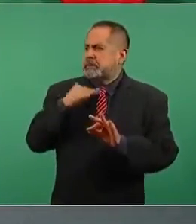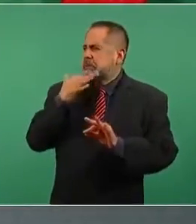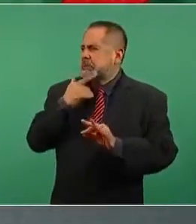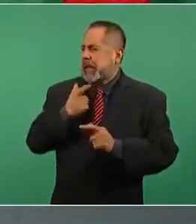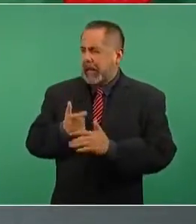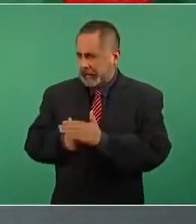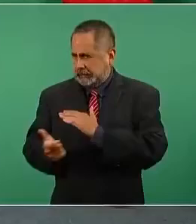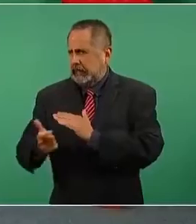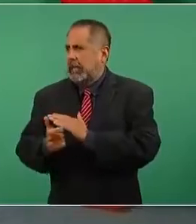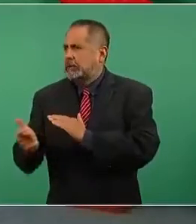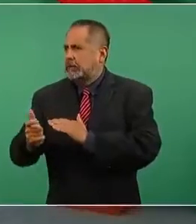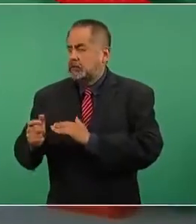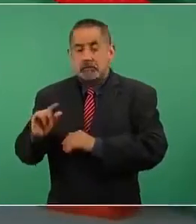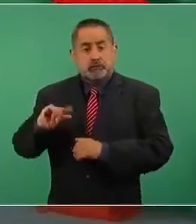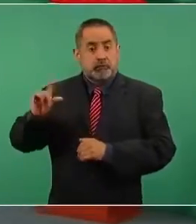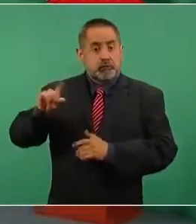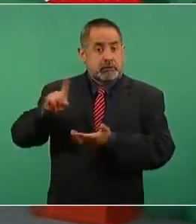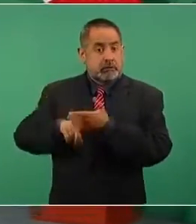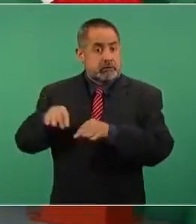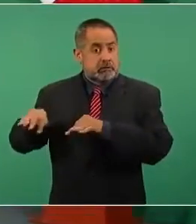a funcionarios